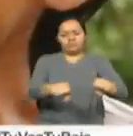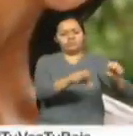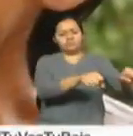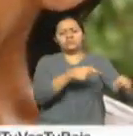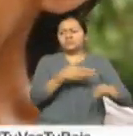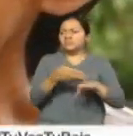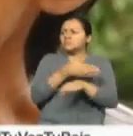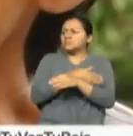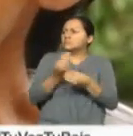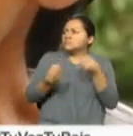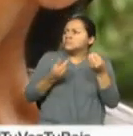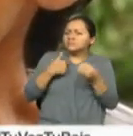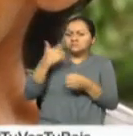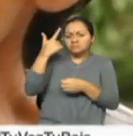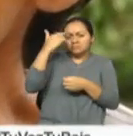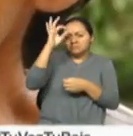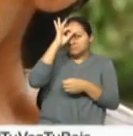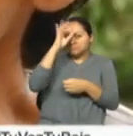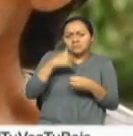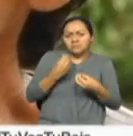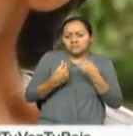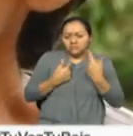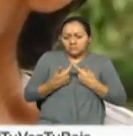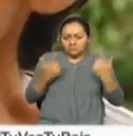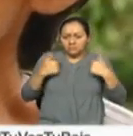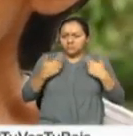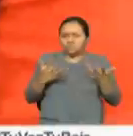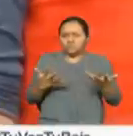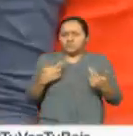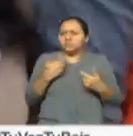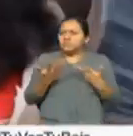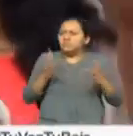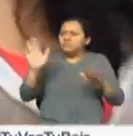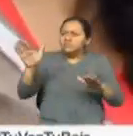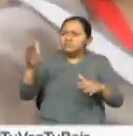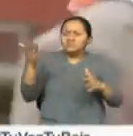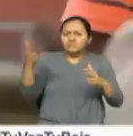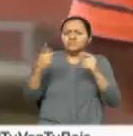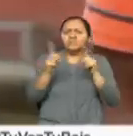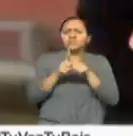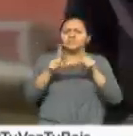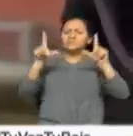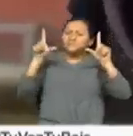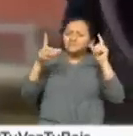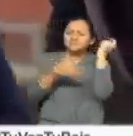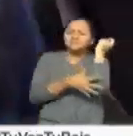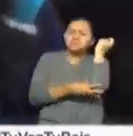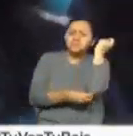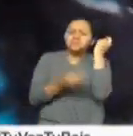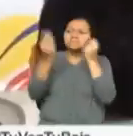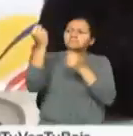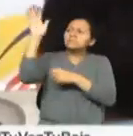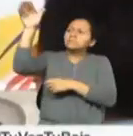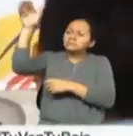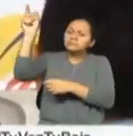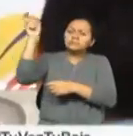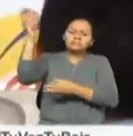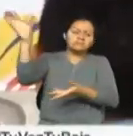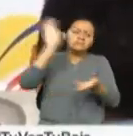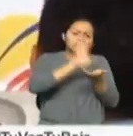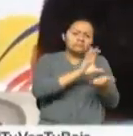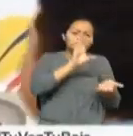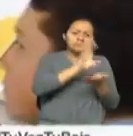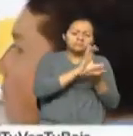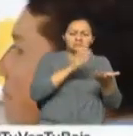que se han apoderado de nuestra voz, de nuestra libertad. O sea, han difundido pobreza para traer recursos de otros países para